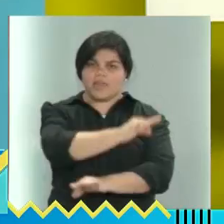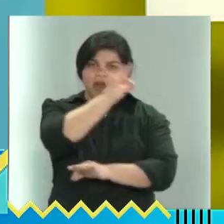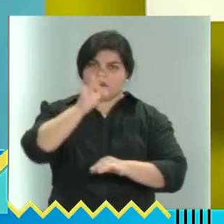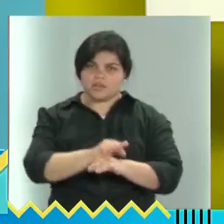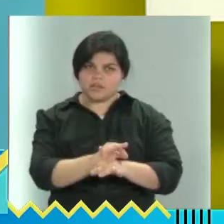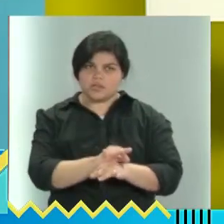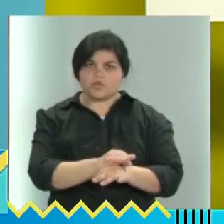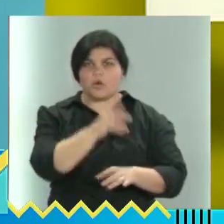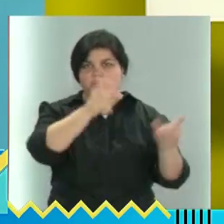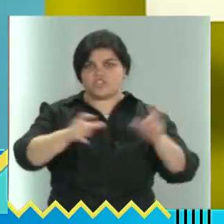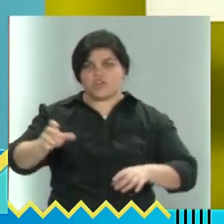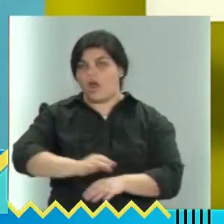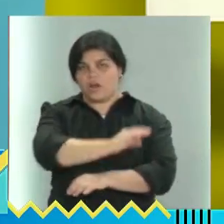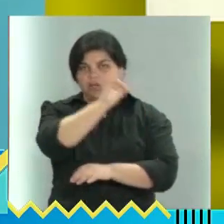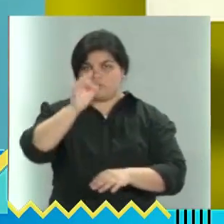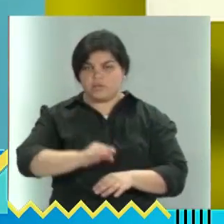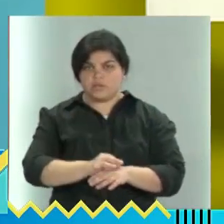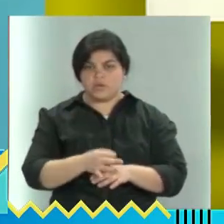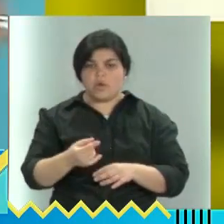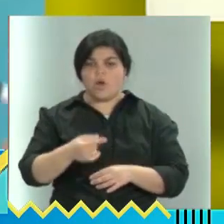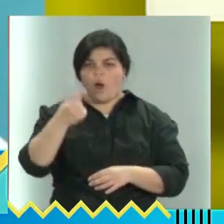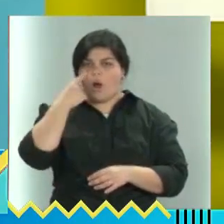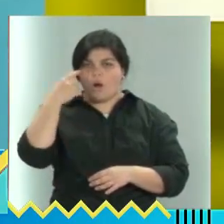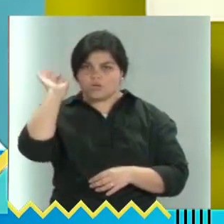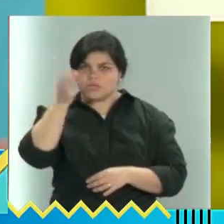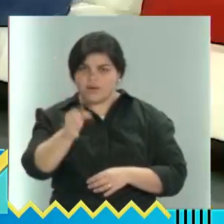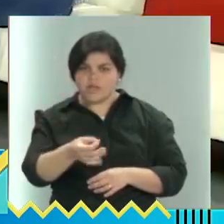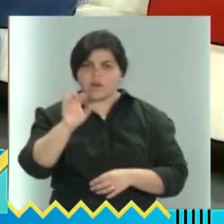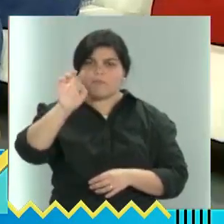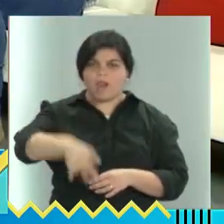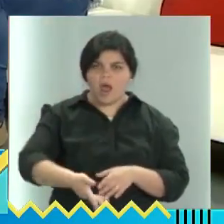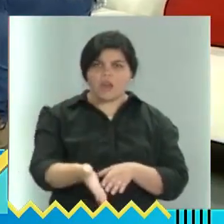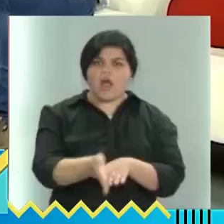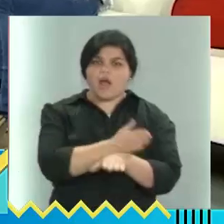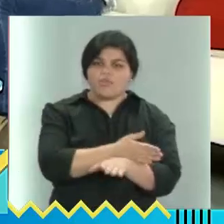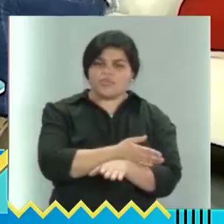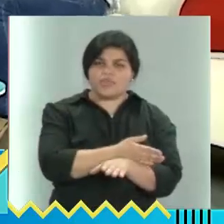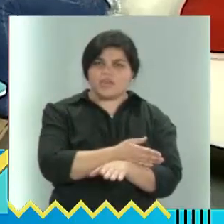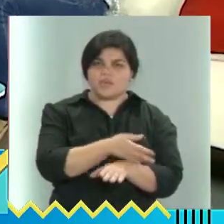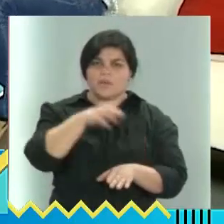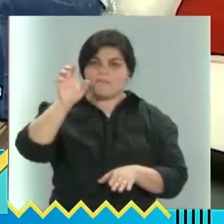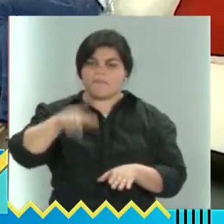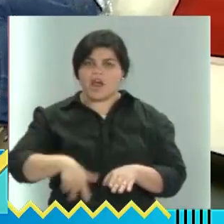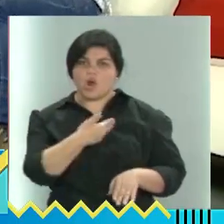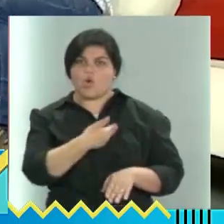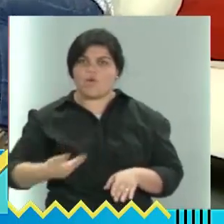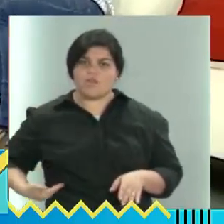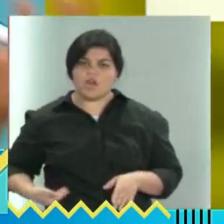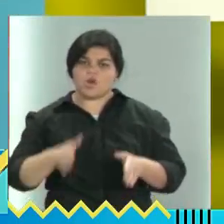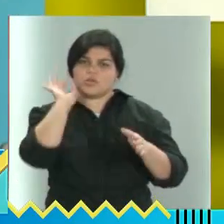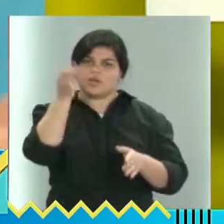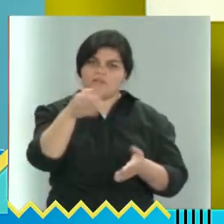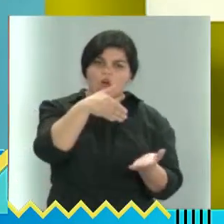o con arquitectos en general, digo, para tener ese conocimiento al momento de planificar una política pública en relación al ordenamiento, a